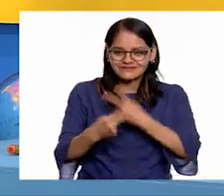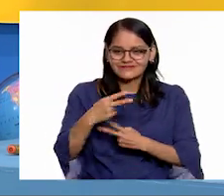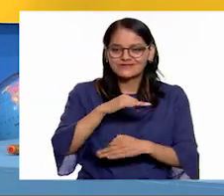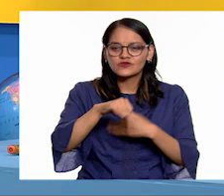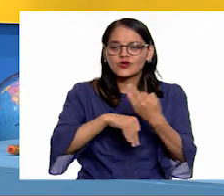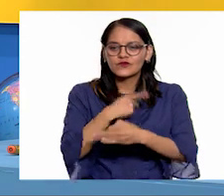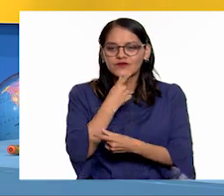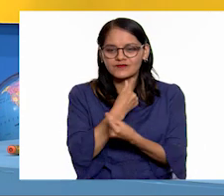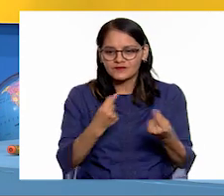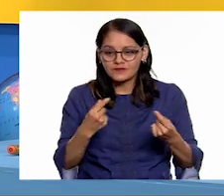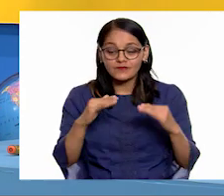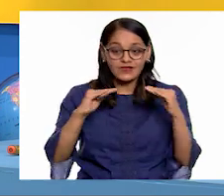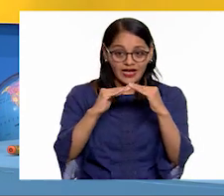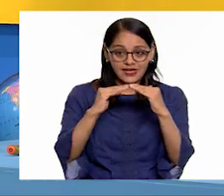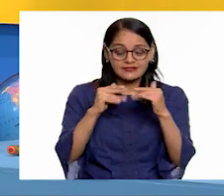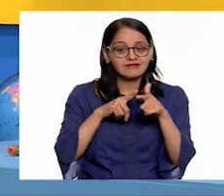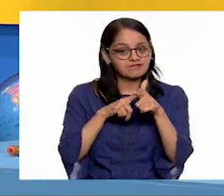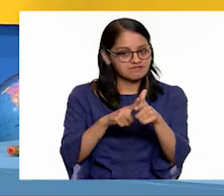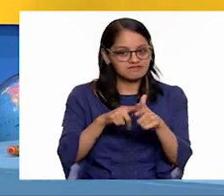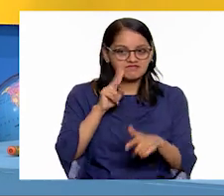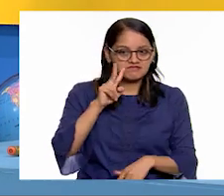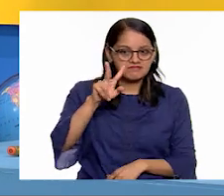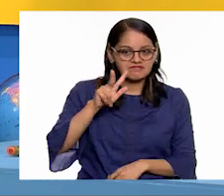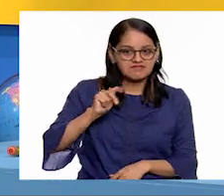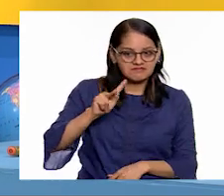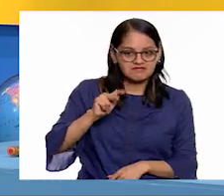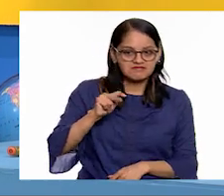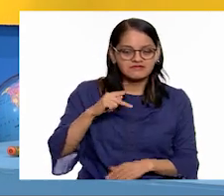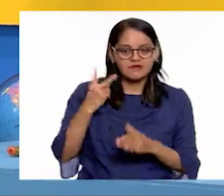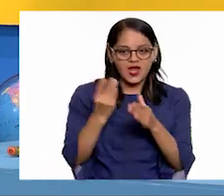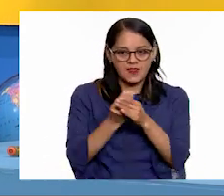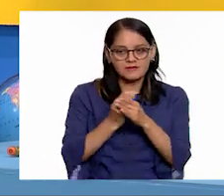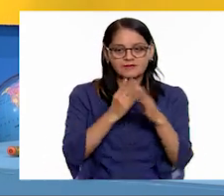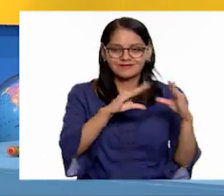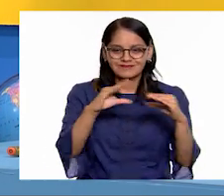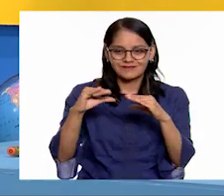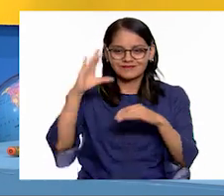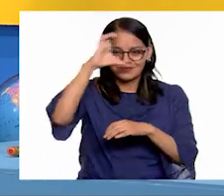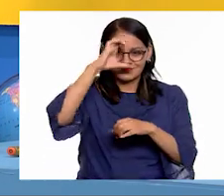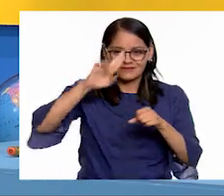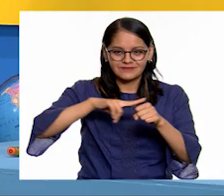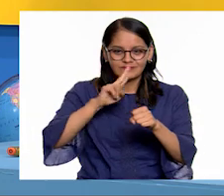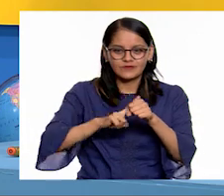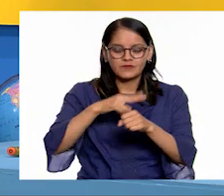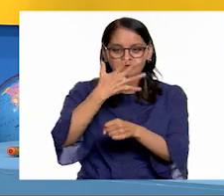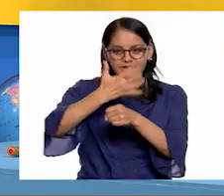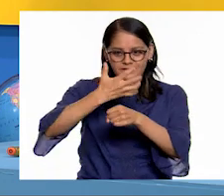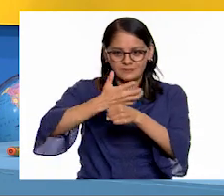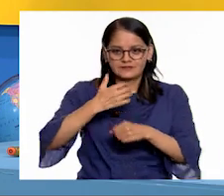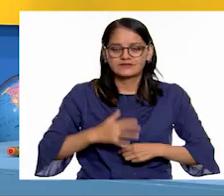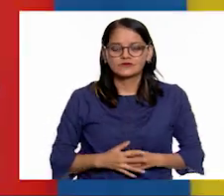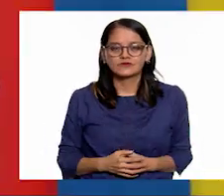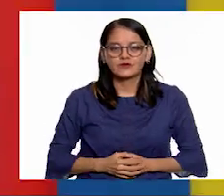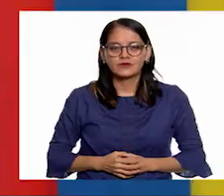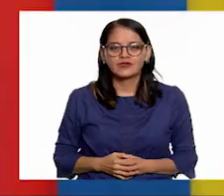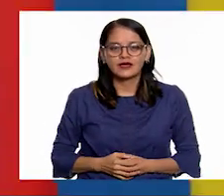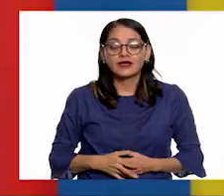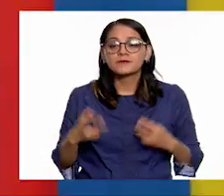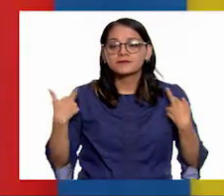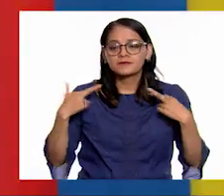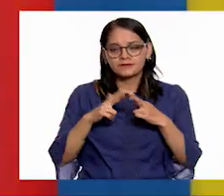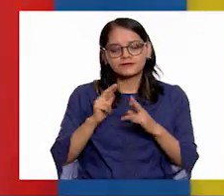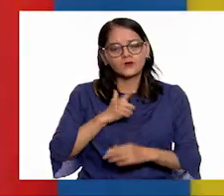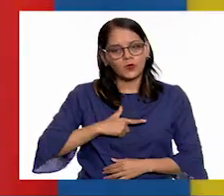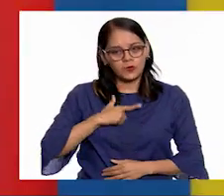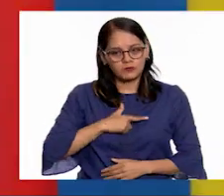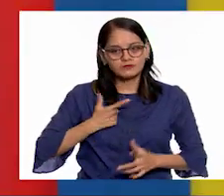a los niños que desde casa siguen todas las transmisiones de nuestra clase de Ciencias Naturales de quinto grado. Maestra, pues es un gusto